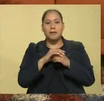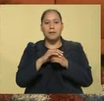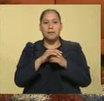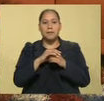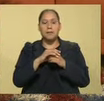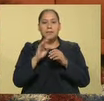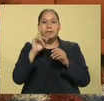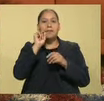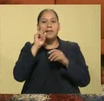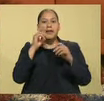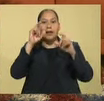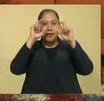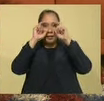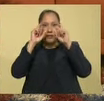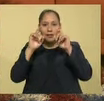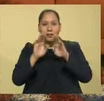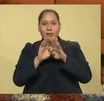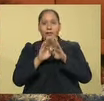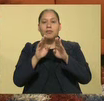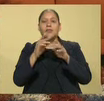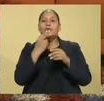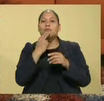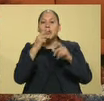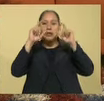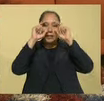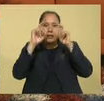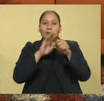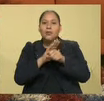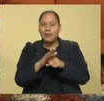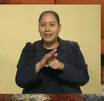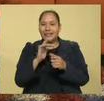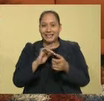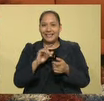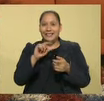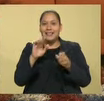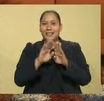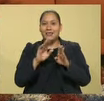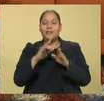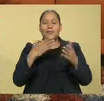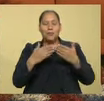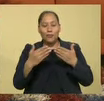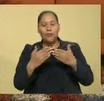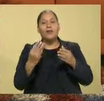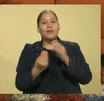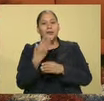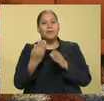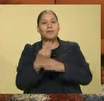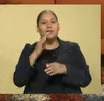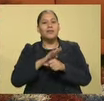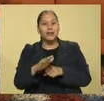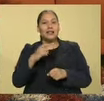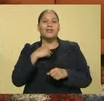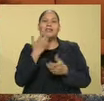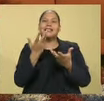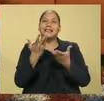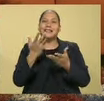lentes para ver qué tipo de lentes, de qué tipo de formato y las tendencias de la moda. Venga, pues ya me muero por